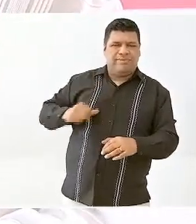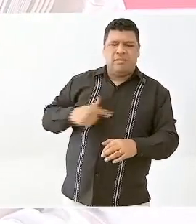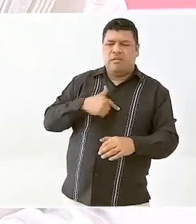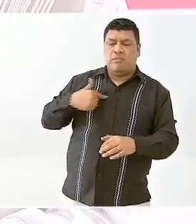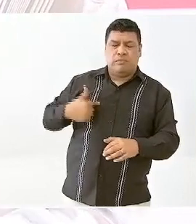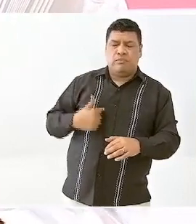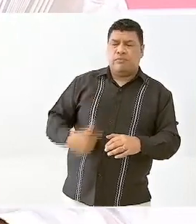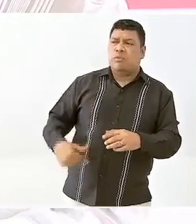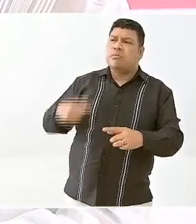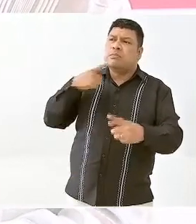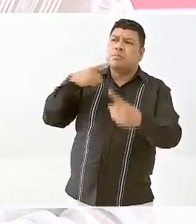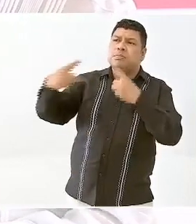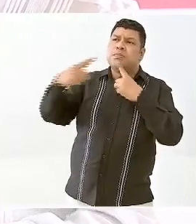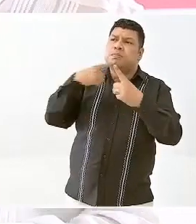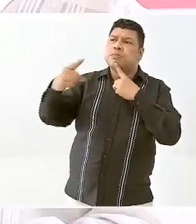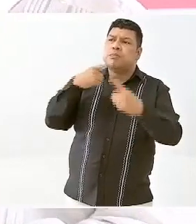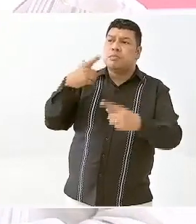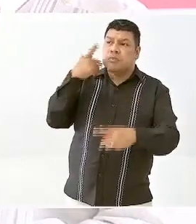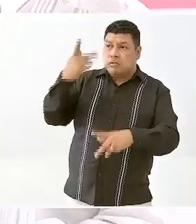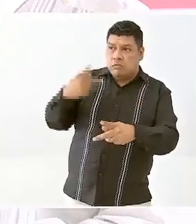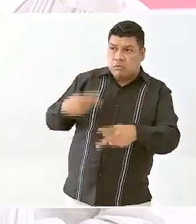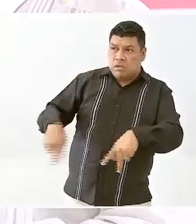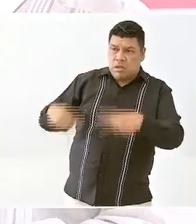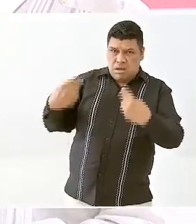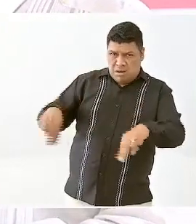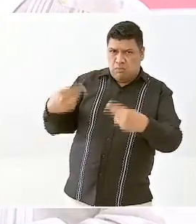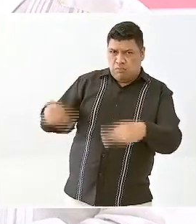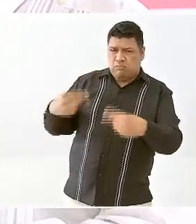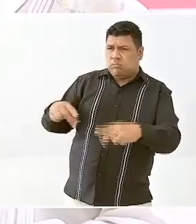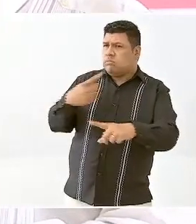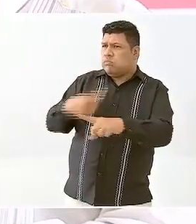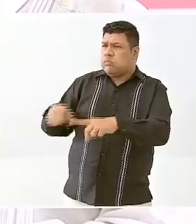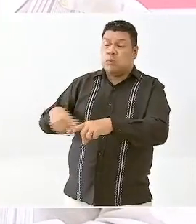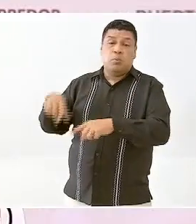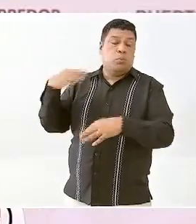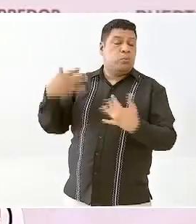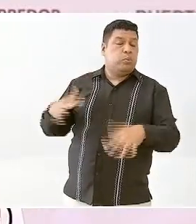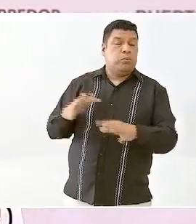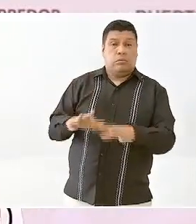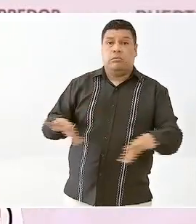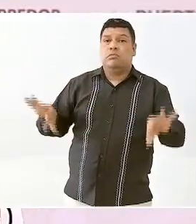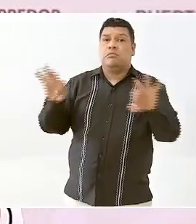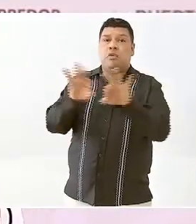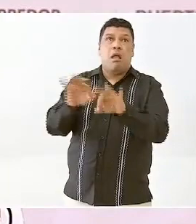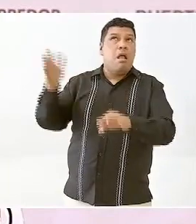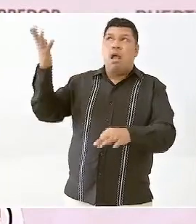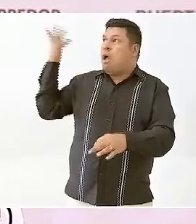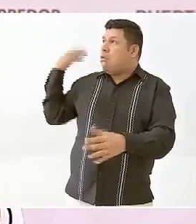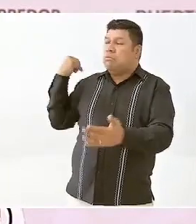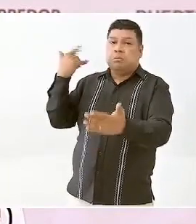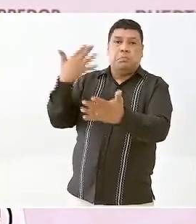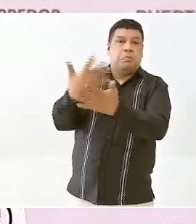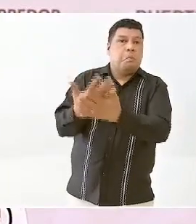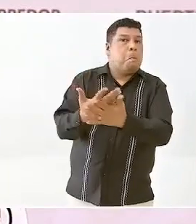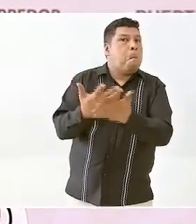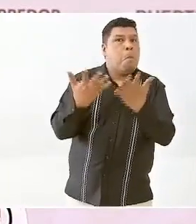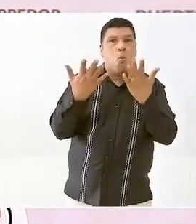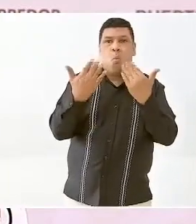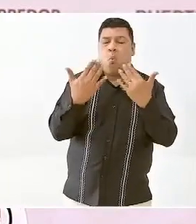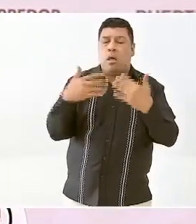una importancia que no se había visto en nuestra